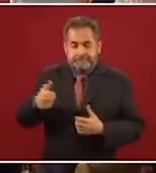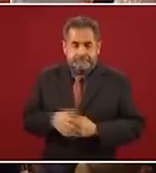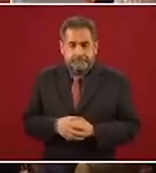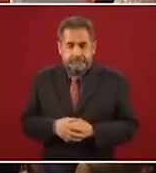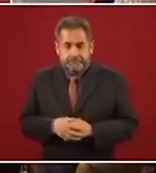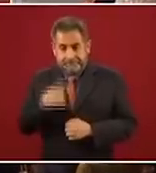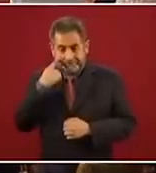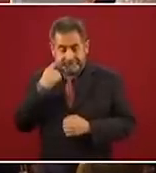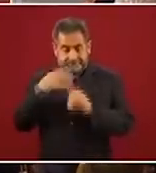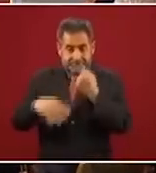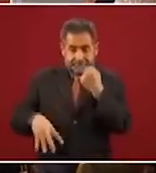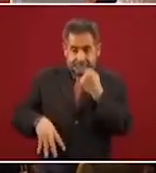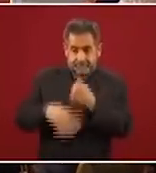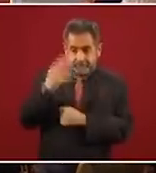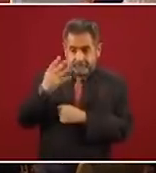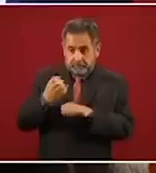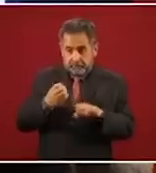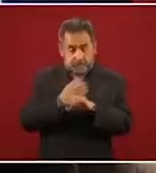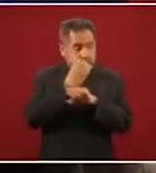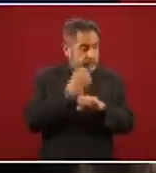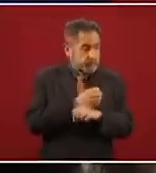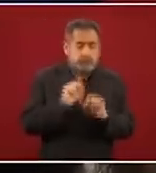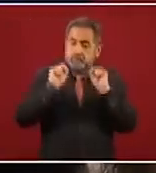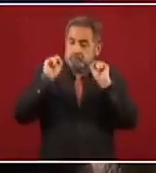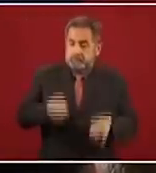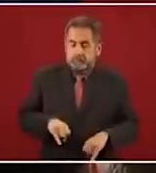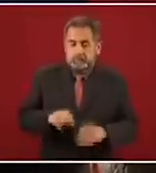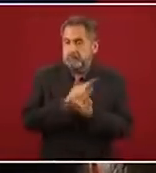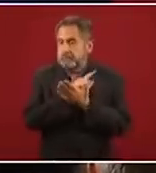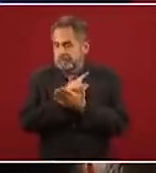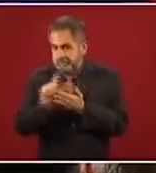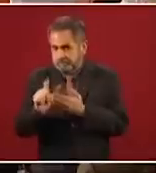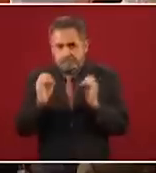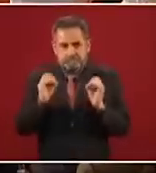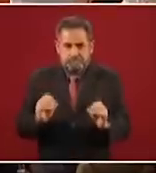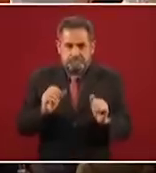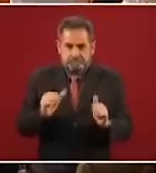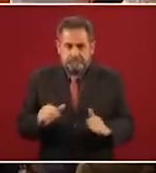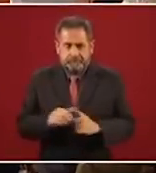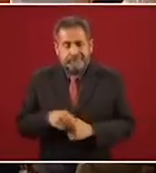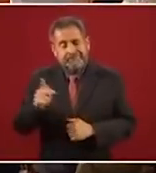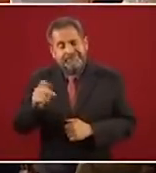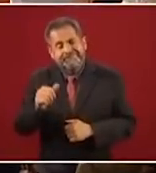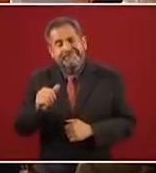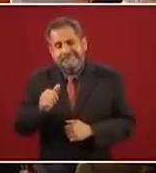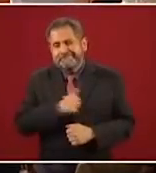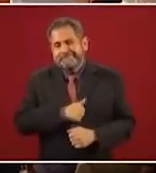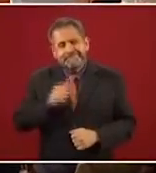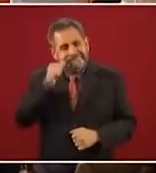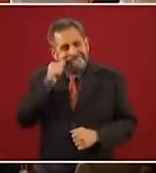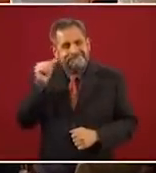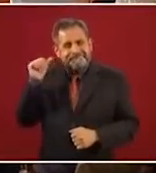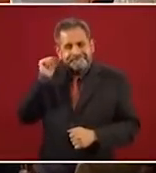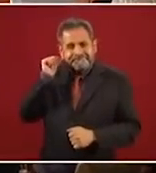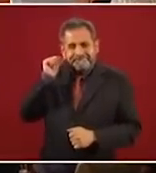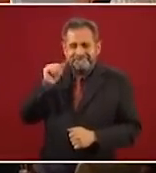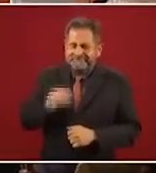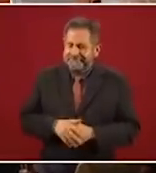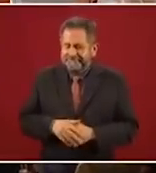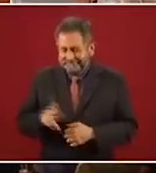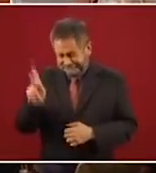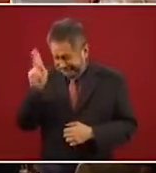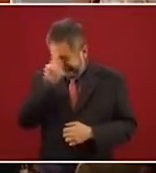14 estados sin homicidios. ¿Pero qué pasó ayer? Fue de los días